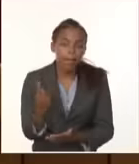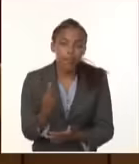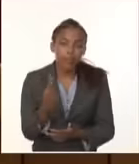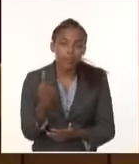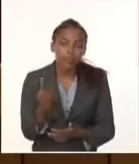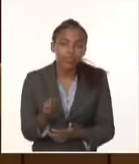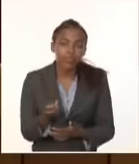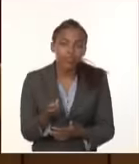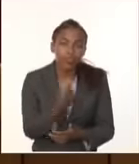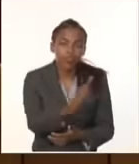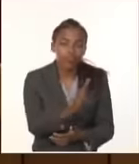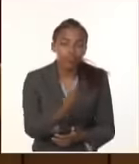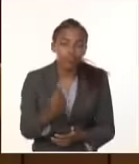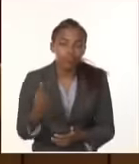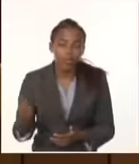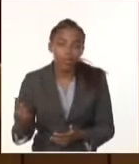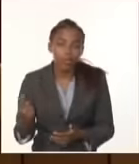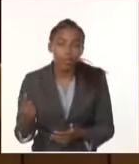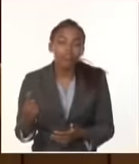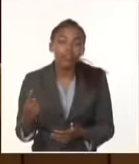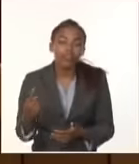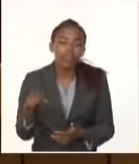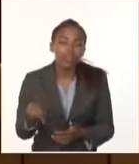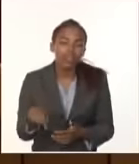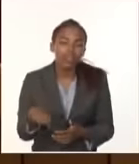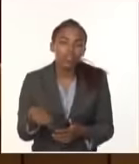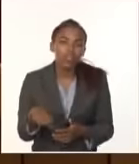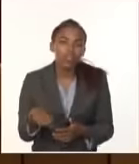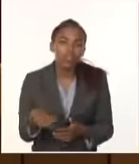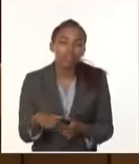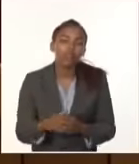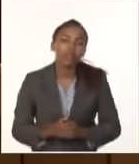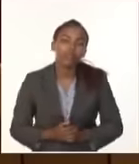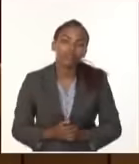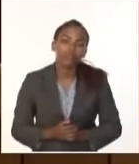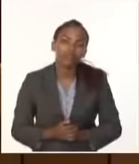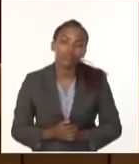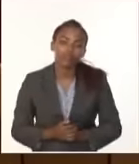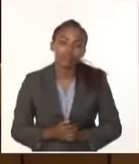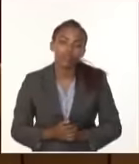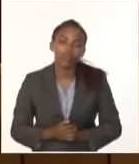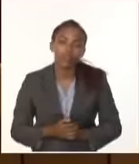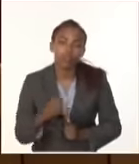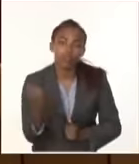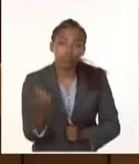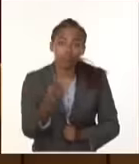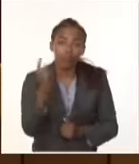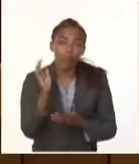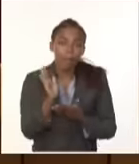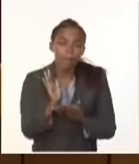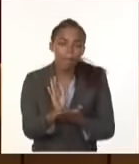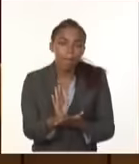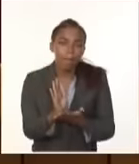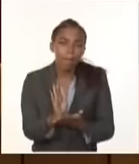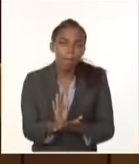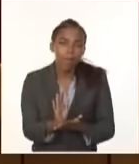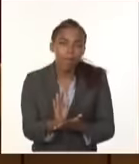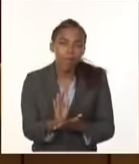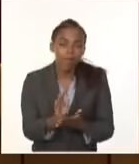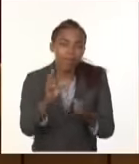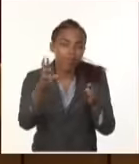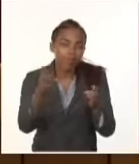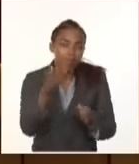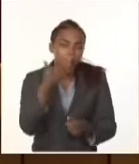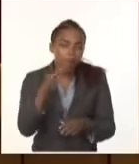cada legislatura, donde no se pagan honorarios extras. El único premio a cambio es la posibilidad real y